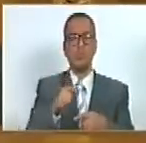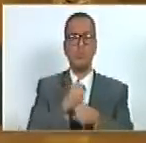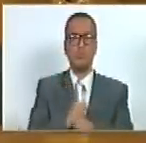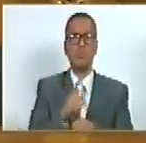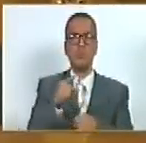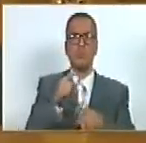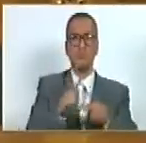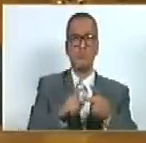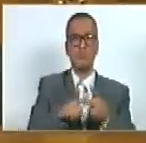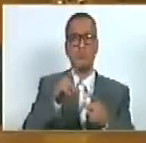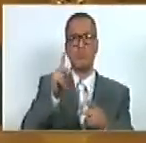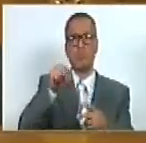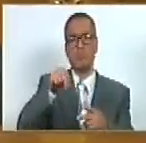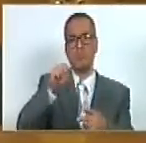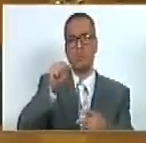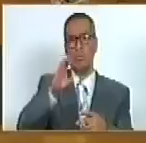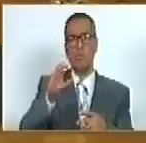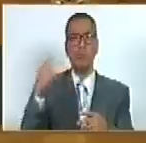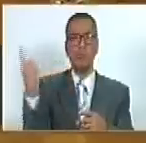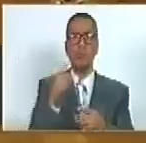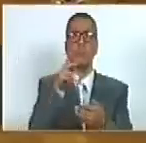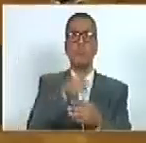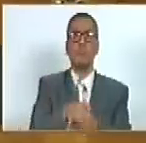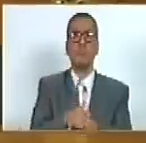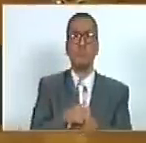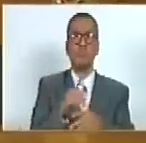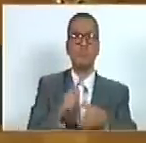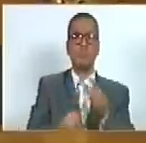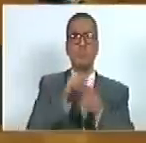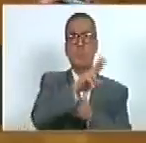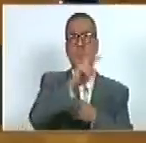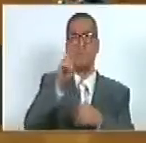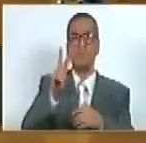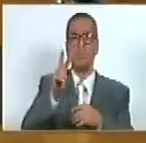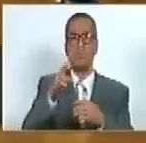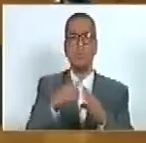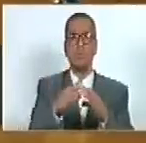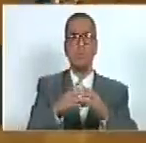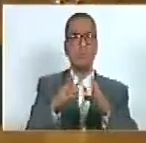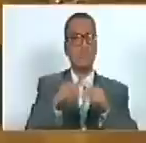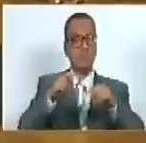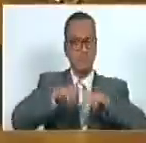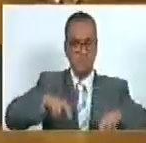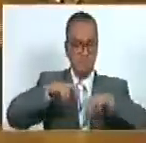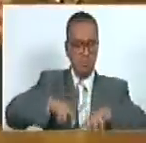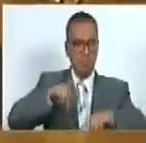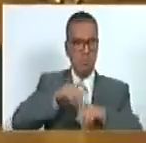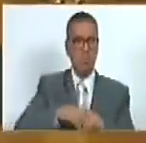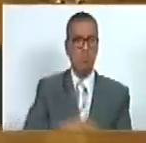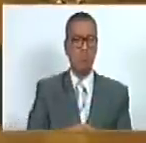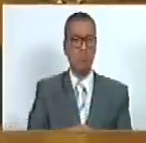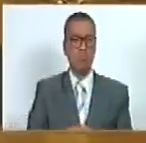huele mal en Dinamarca, porque yo llegué ayer de Maturín y pasé por 32 alcabalas y en todas me revisaron.